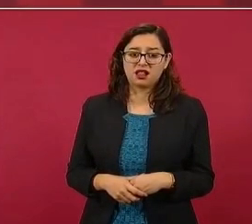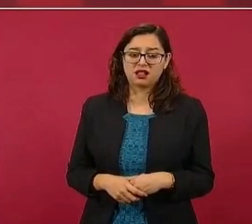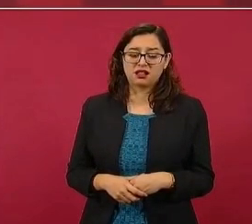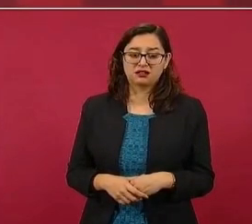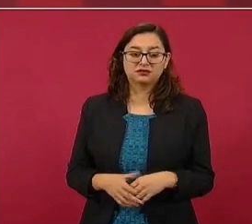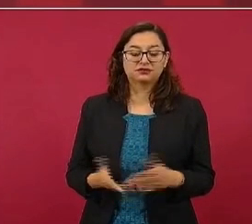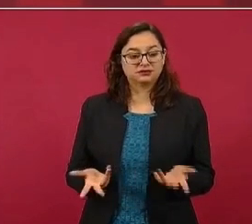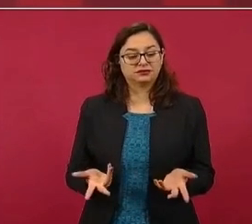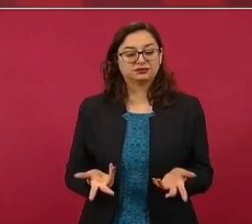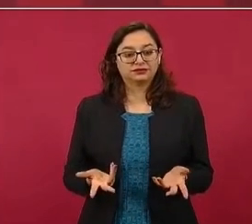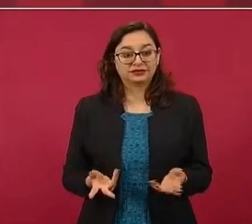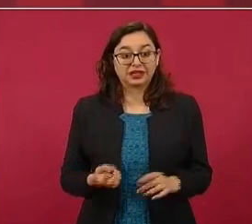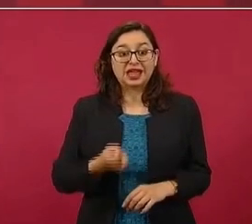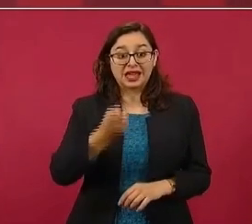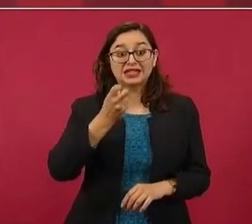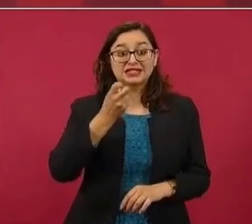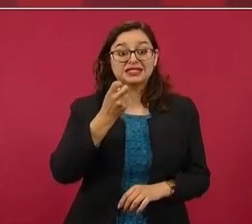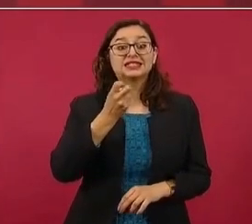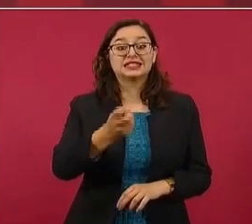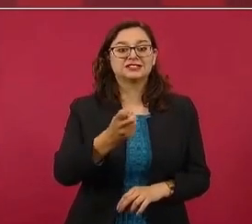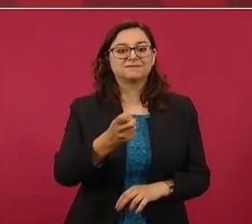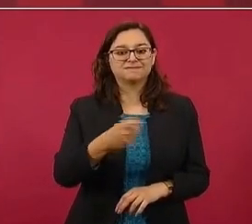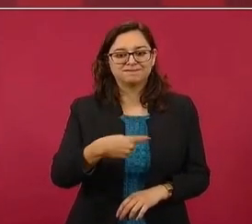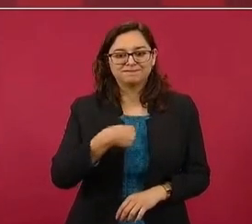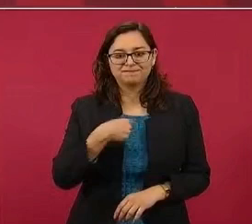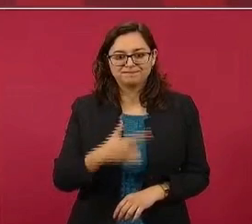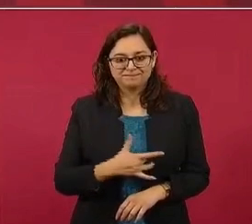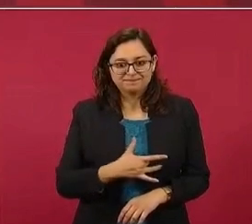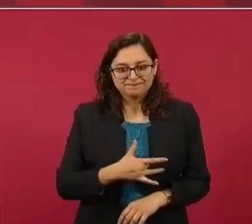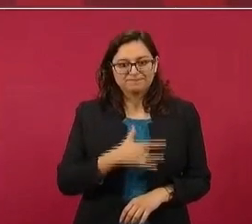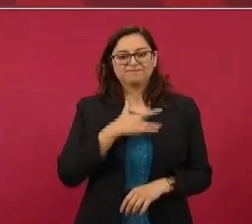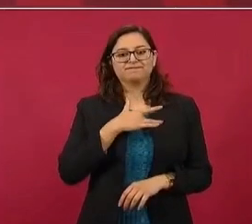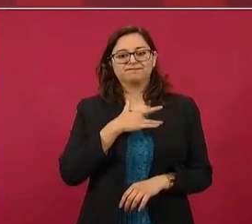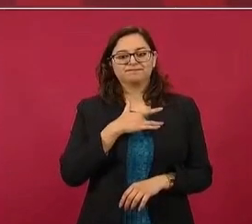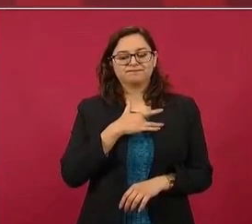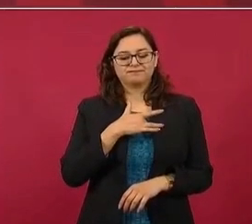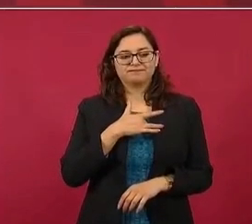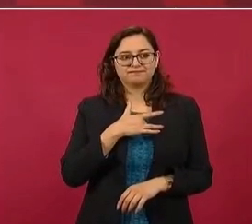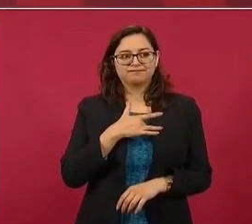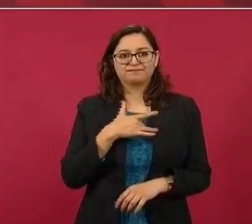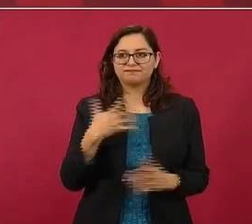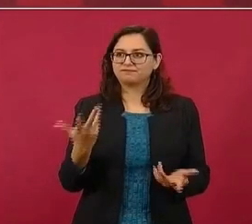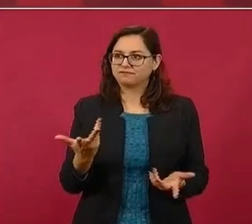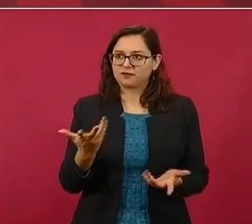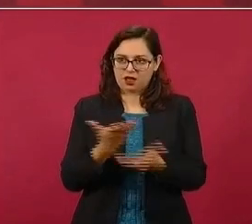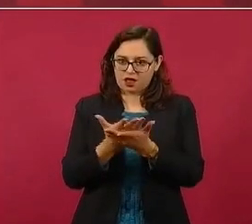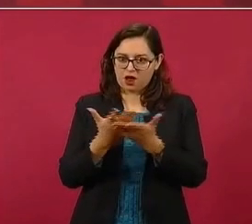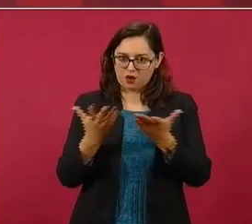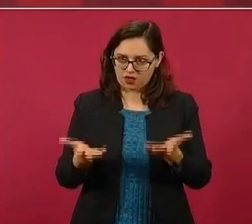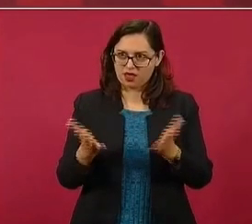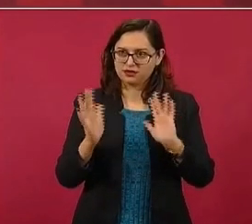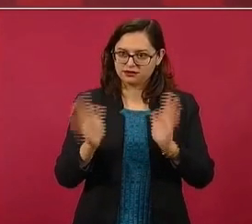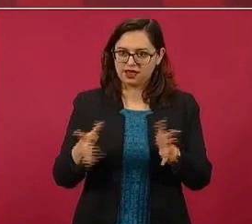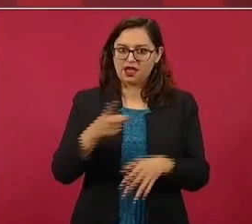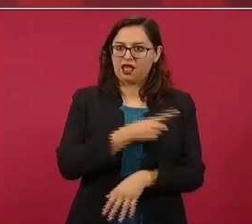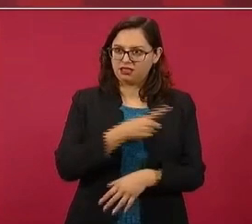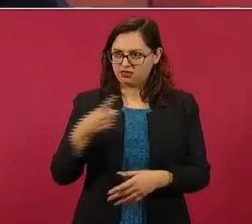Yo celebro pues que se definan.